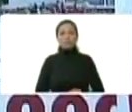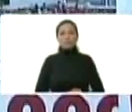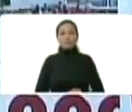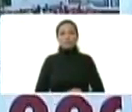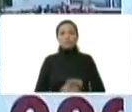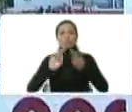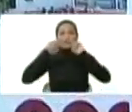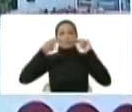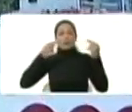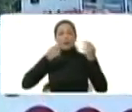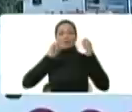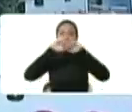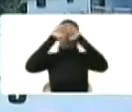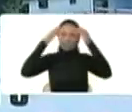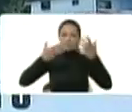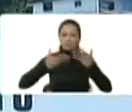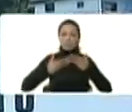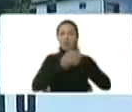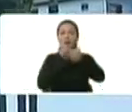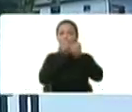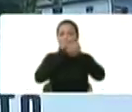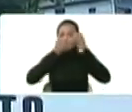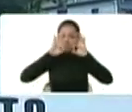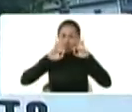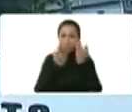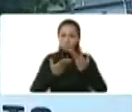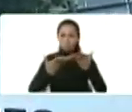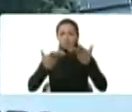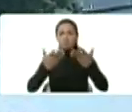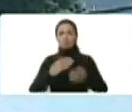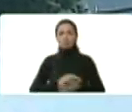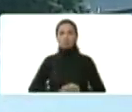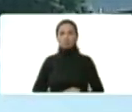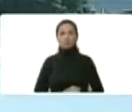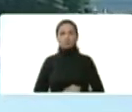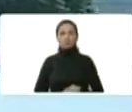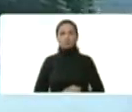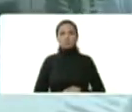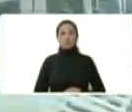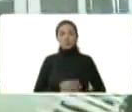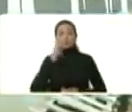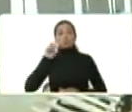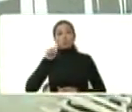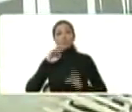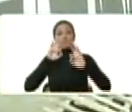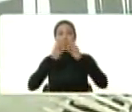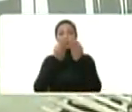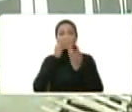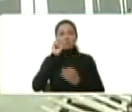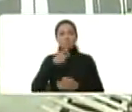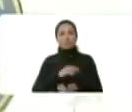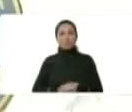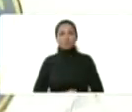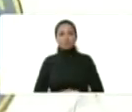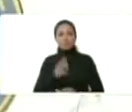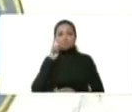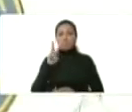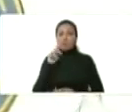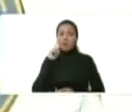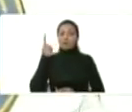Paz, felicidad y amor para la familia. Ah, no, por aquí, ¿verdad? Esta familia. Mira, tiene